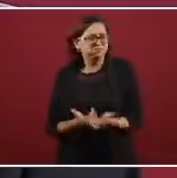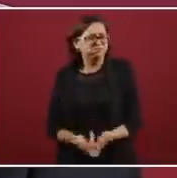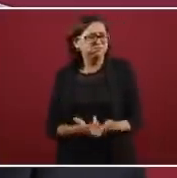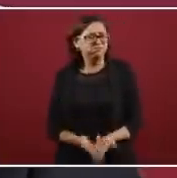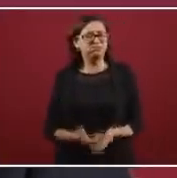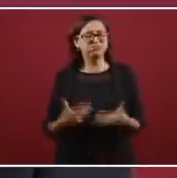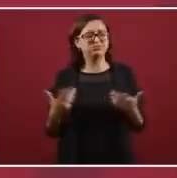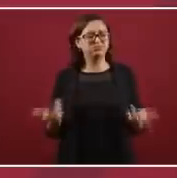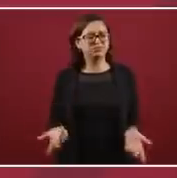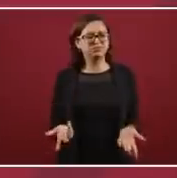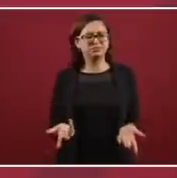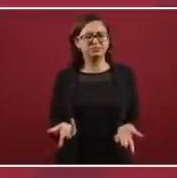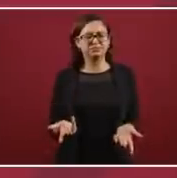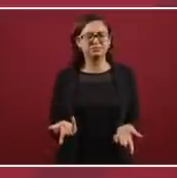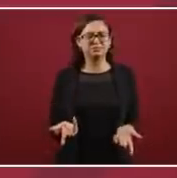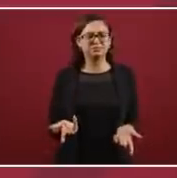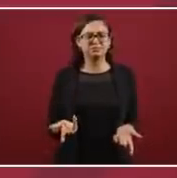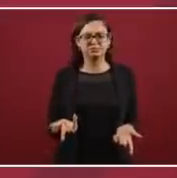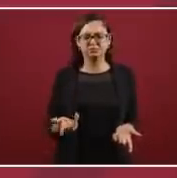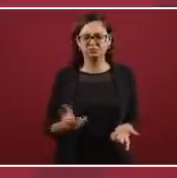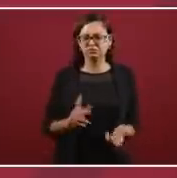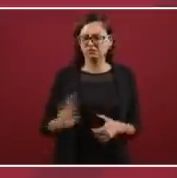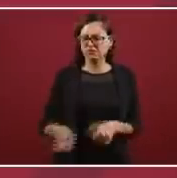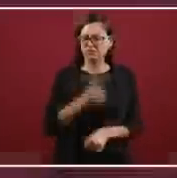Entonces, ¿qué es eso de director adjunto?